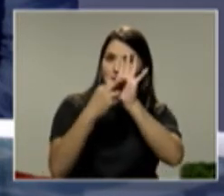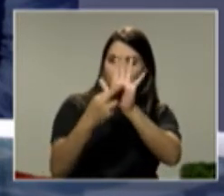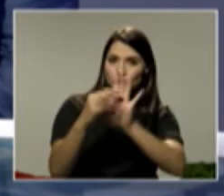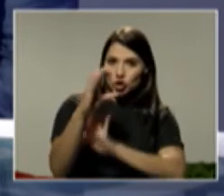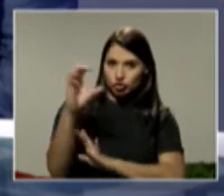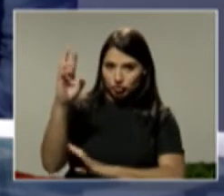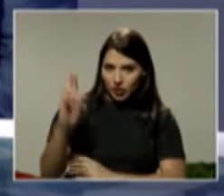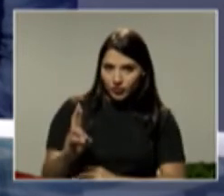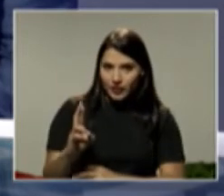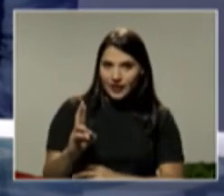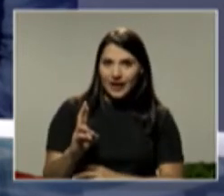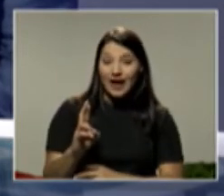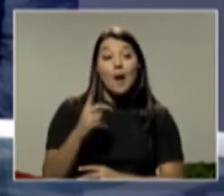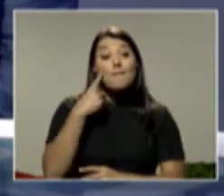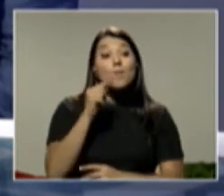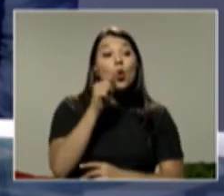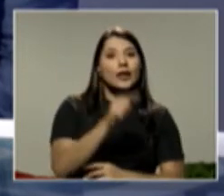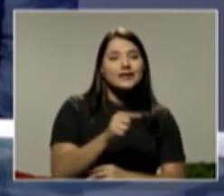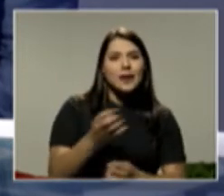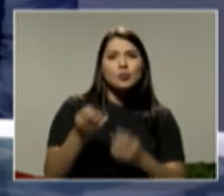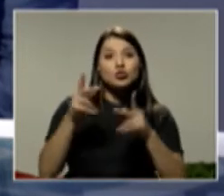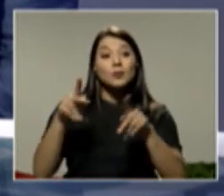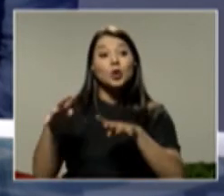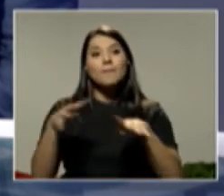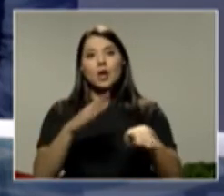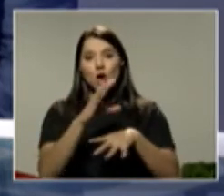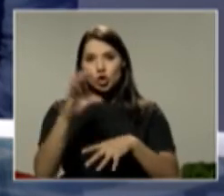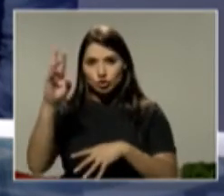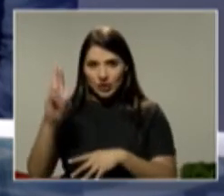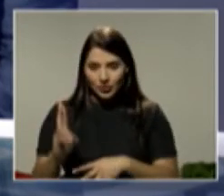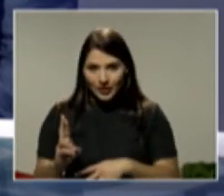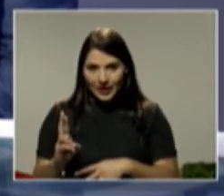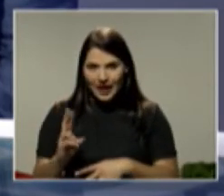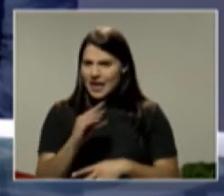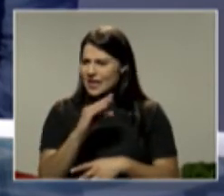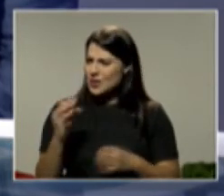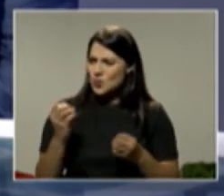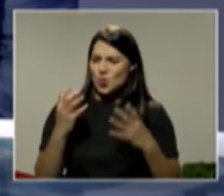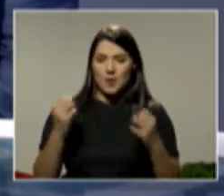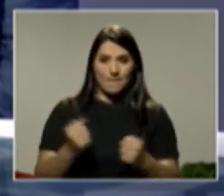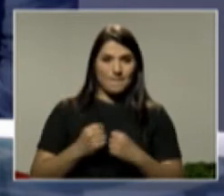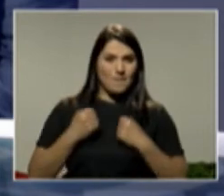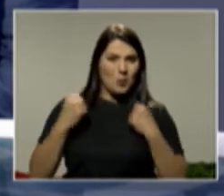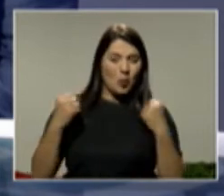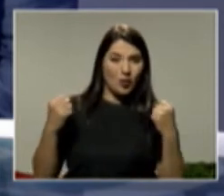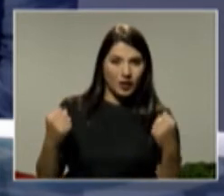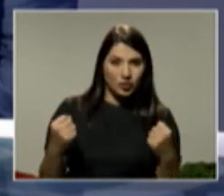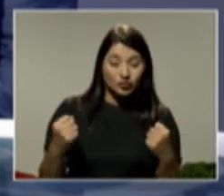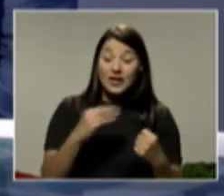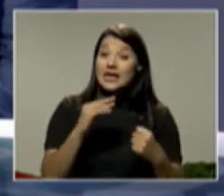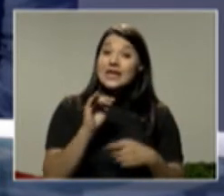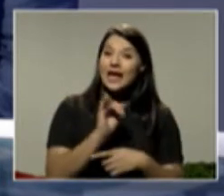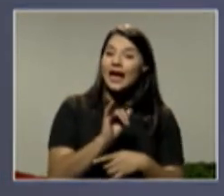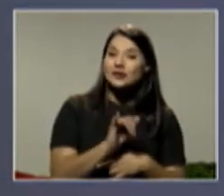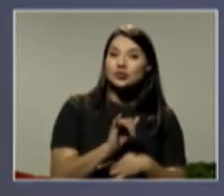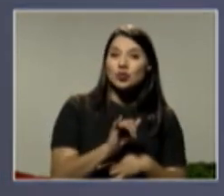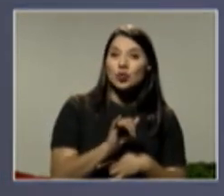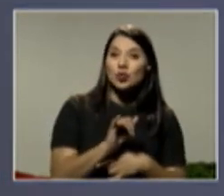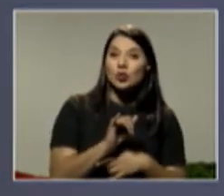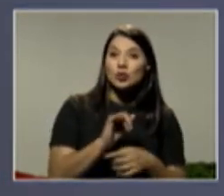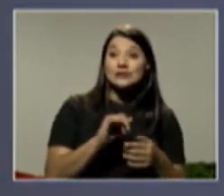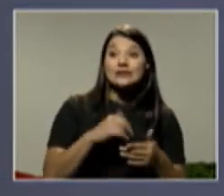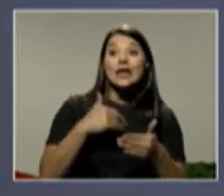cristalizó la imagen país en el exterior y fue súper potente, y eso se tradujo en